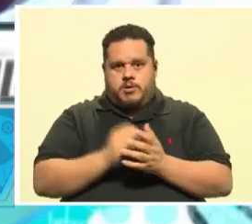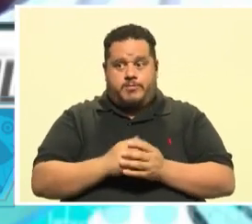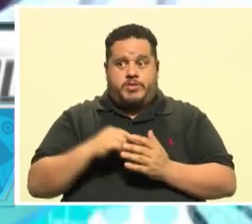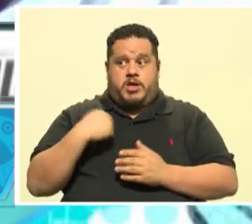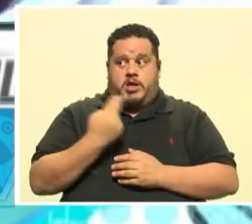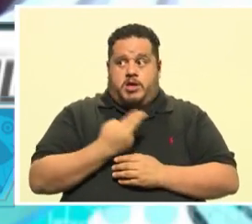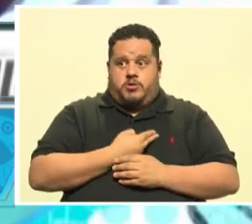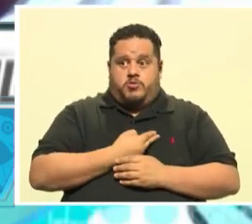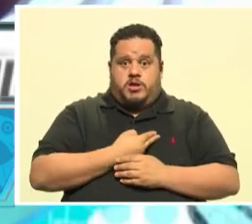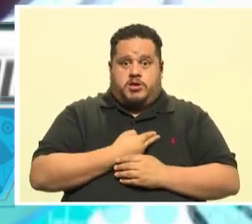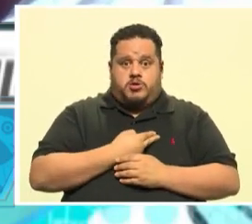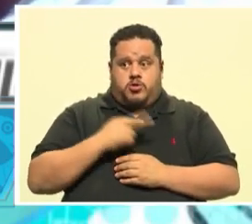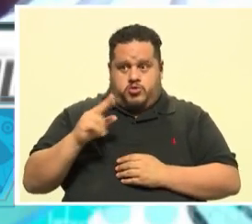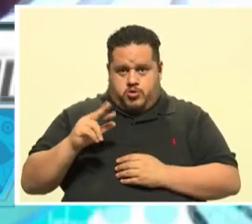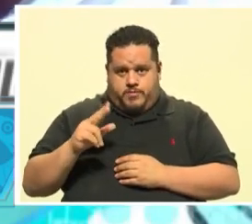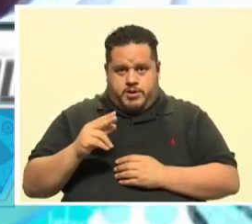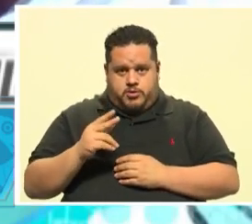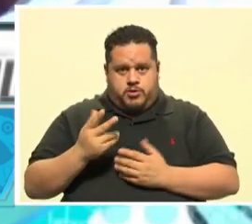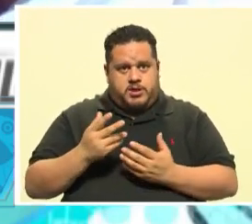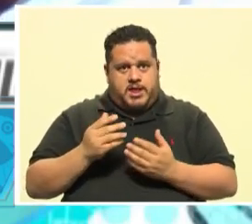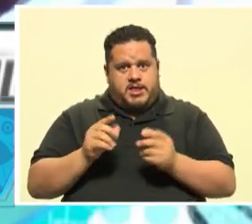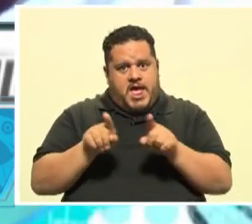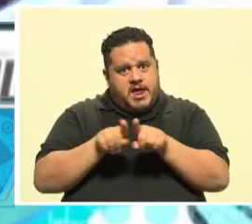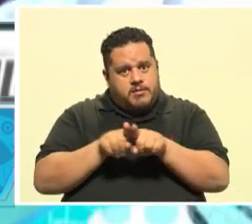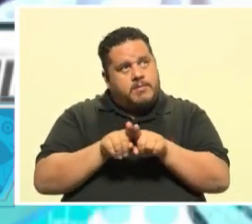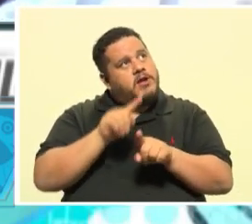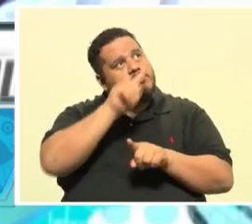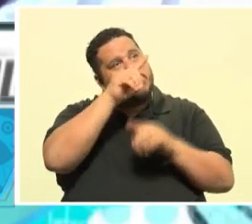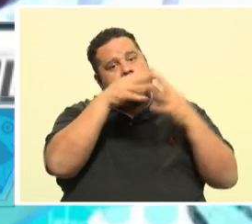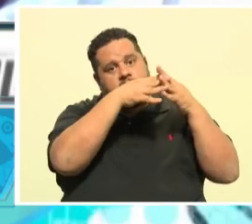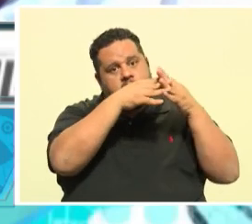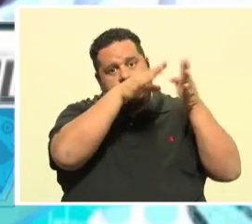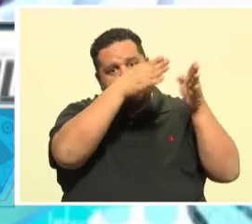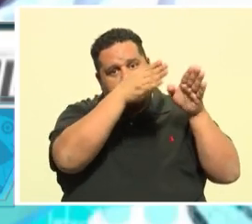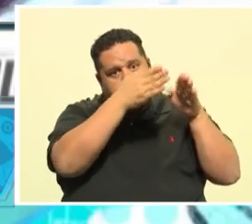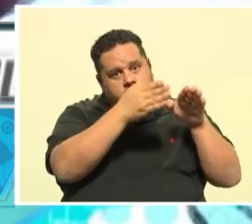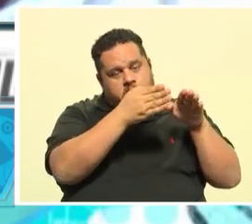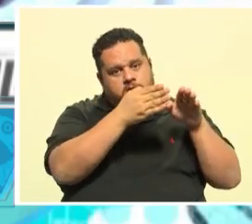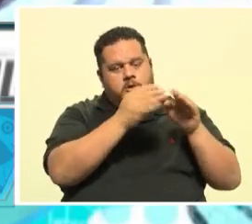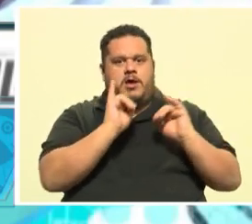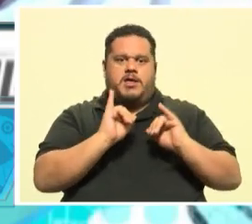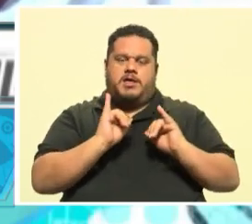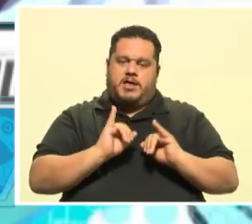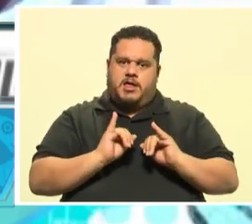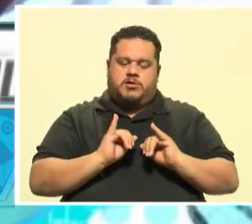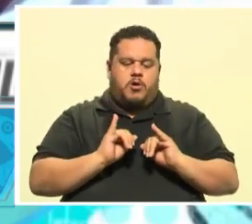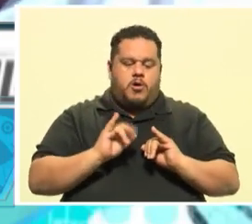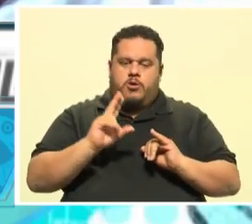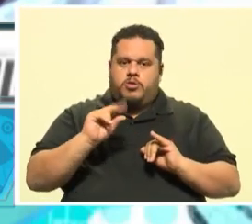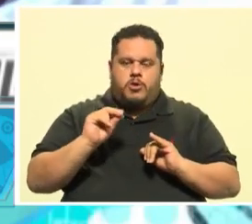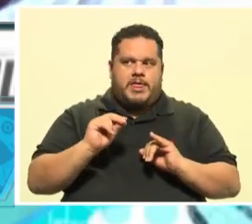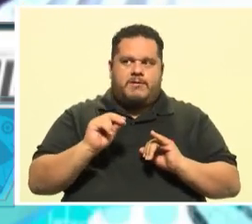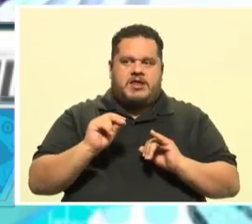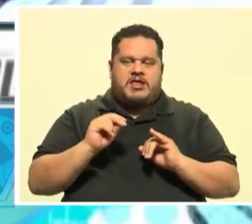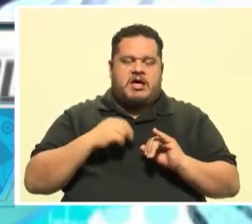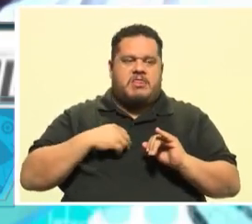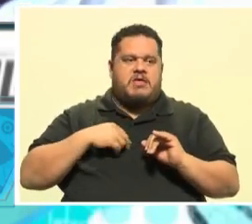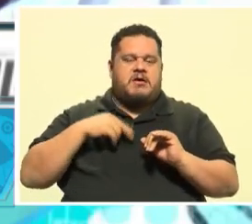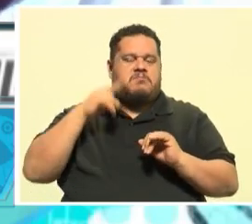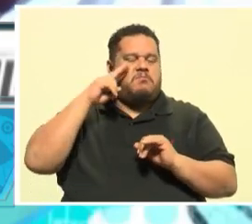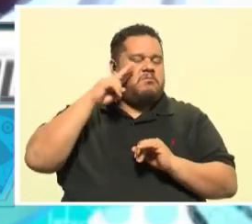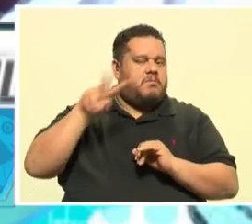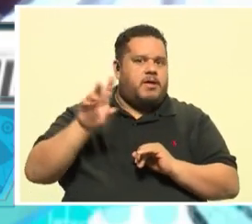crisis sanitaria en Nicaragua, grupos numerosos de personas huyan buscando ayuda en los países vecinos.